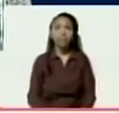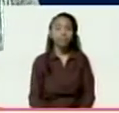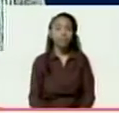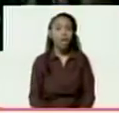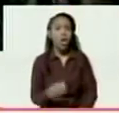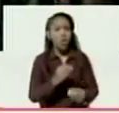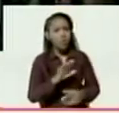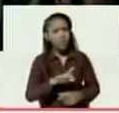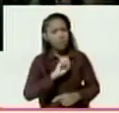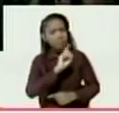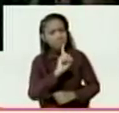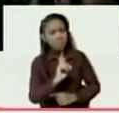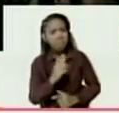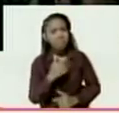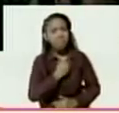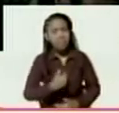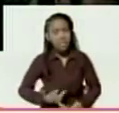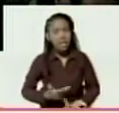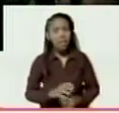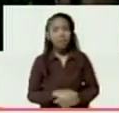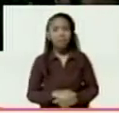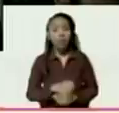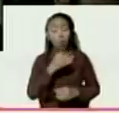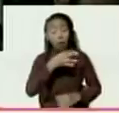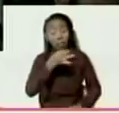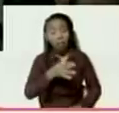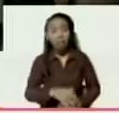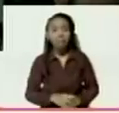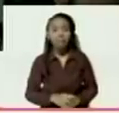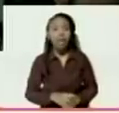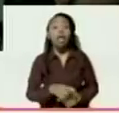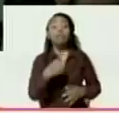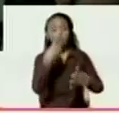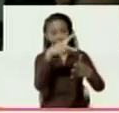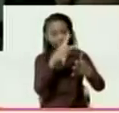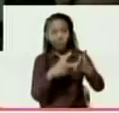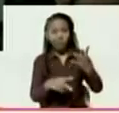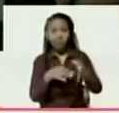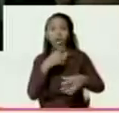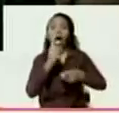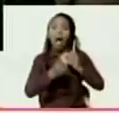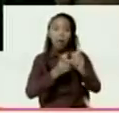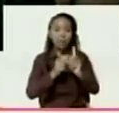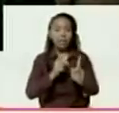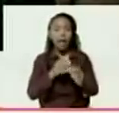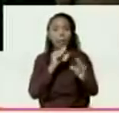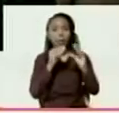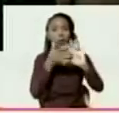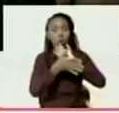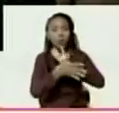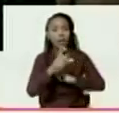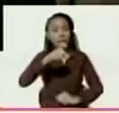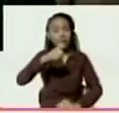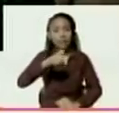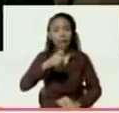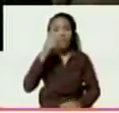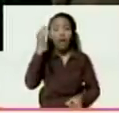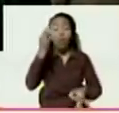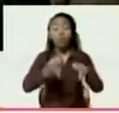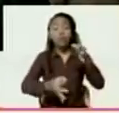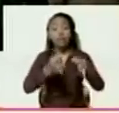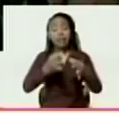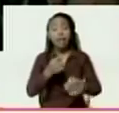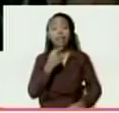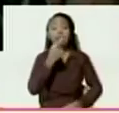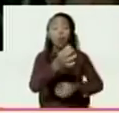está, presidente? Buenas tardes ya. Buenas tardes. Varias veces durante su alocución ha hablado usted de la necesidad de justicia y ha